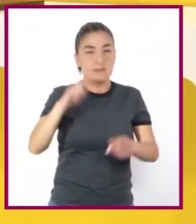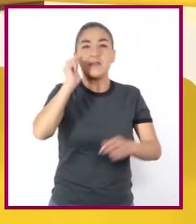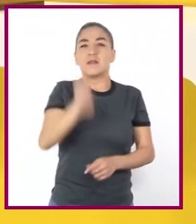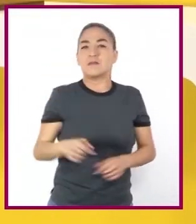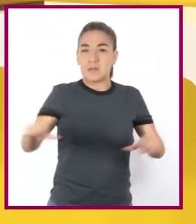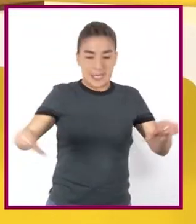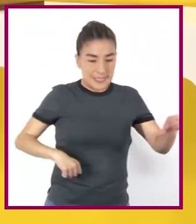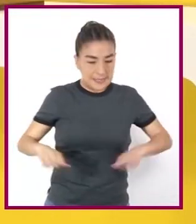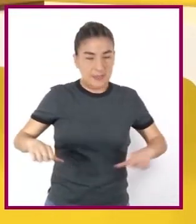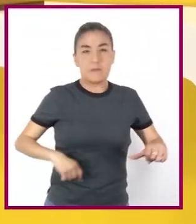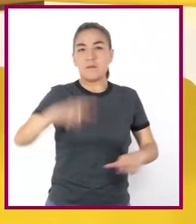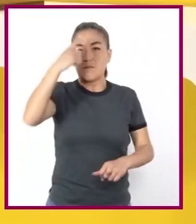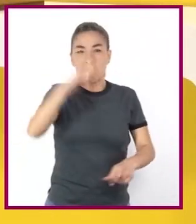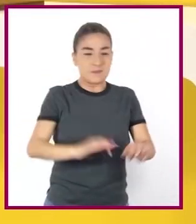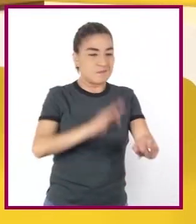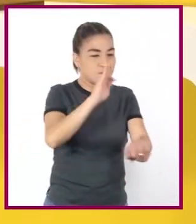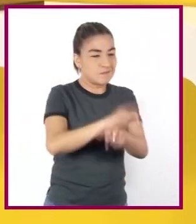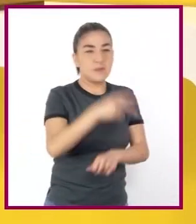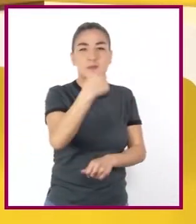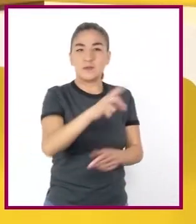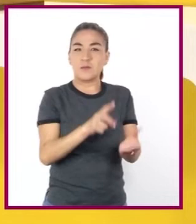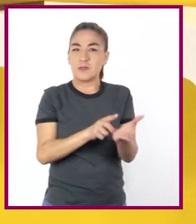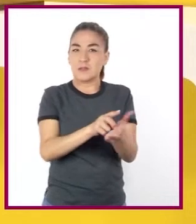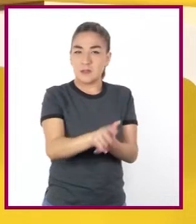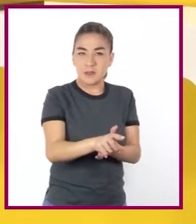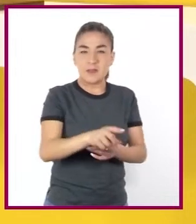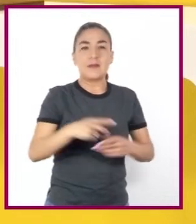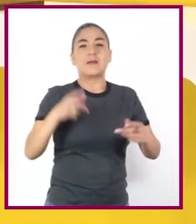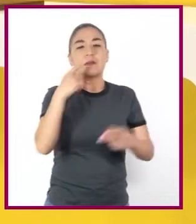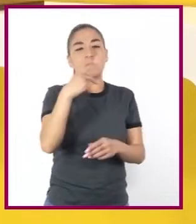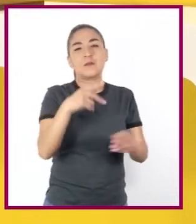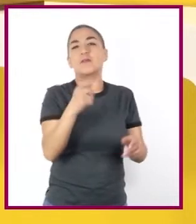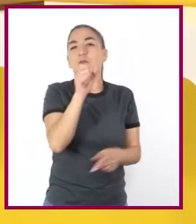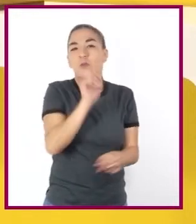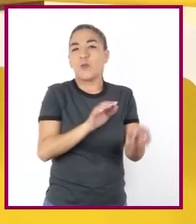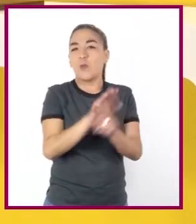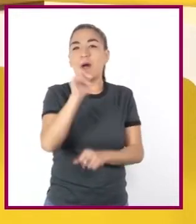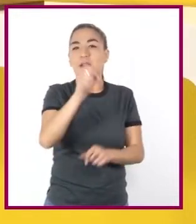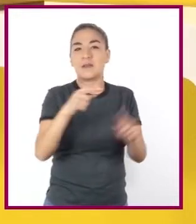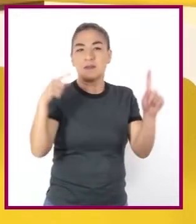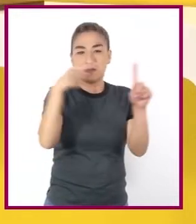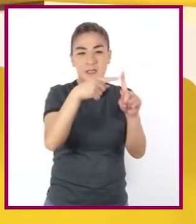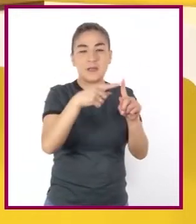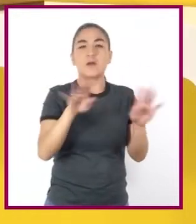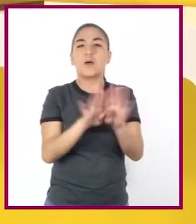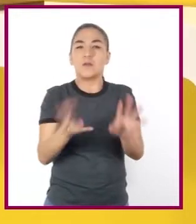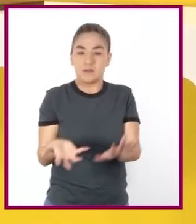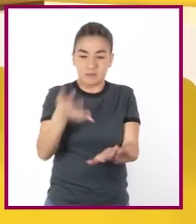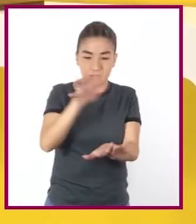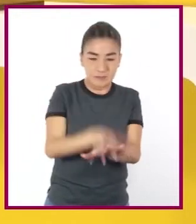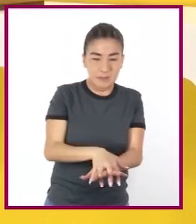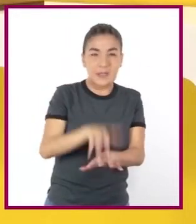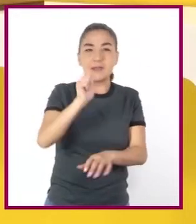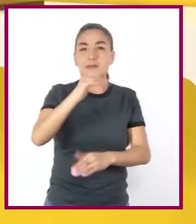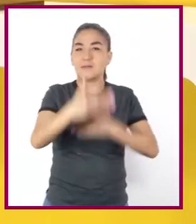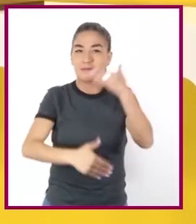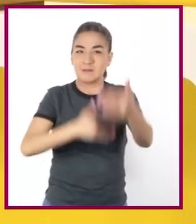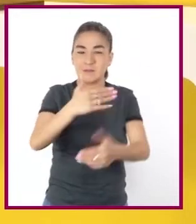que permitan el ejercicio de los derechos de las personas bajo los principios de integralidad y